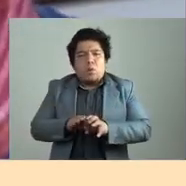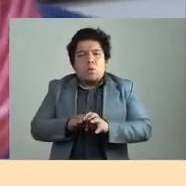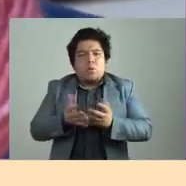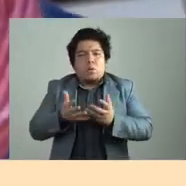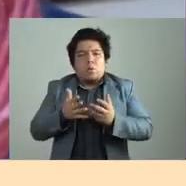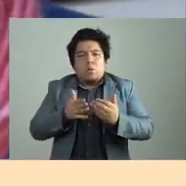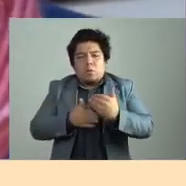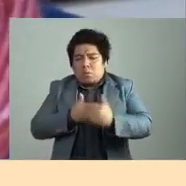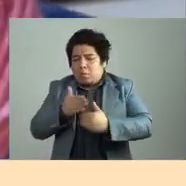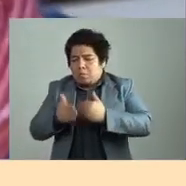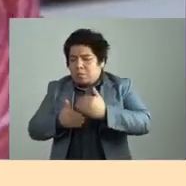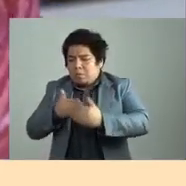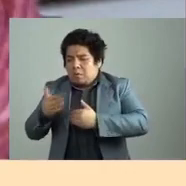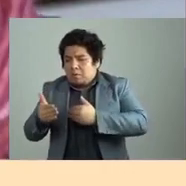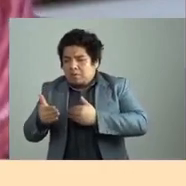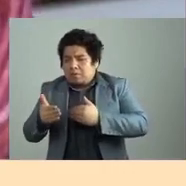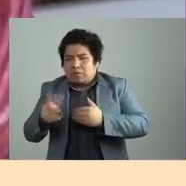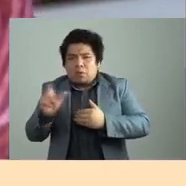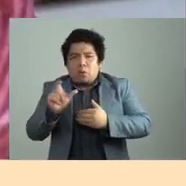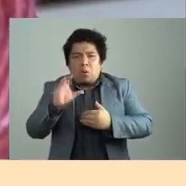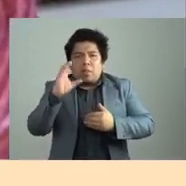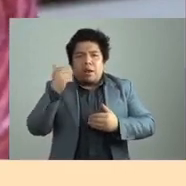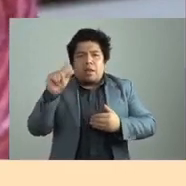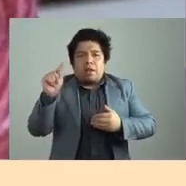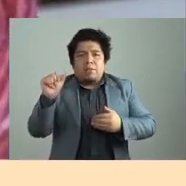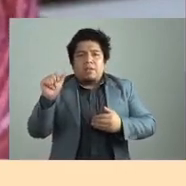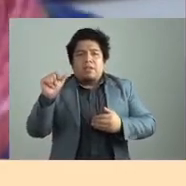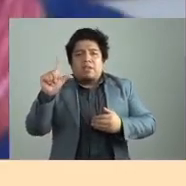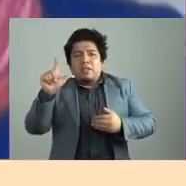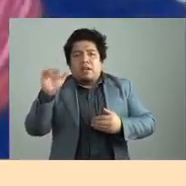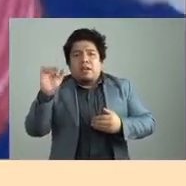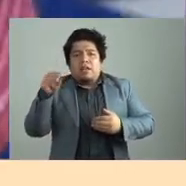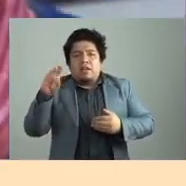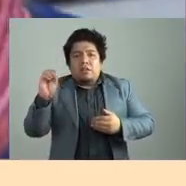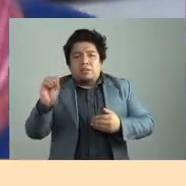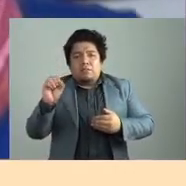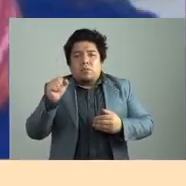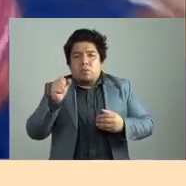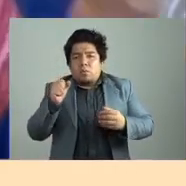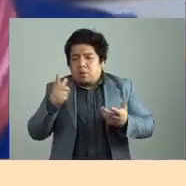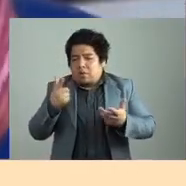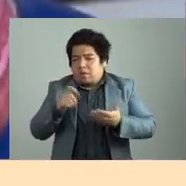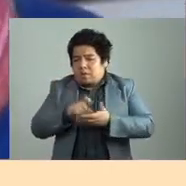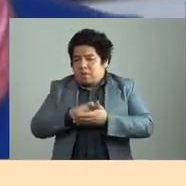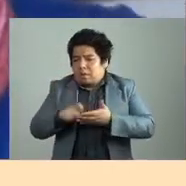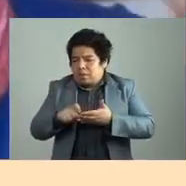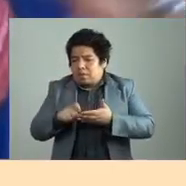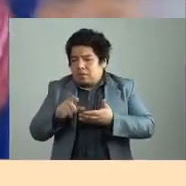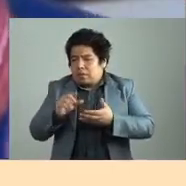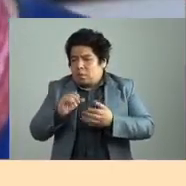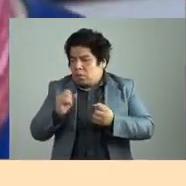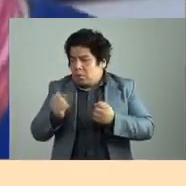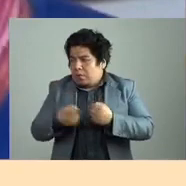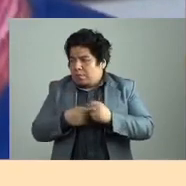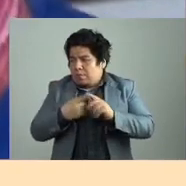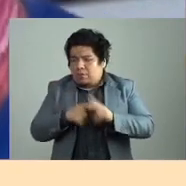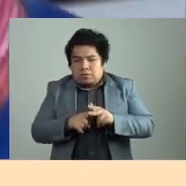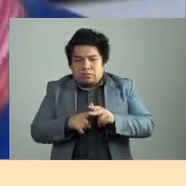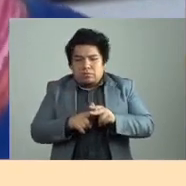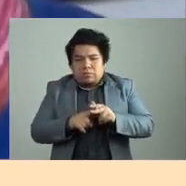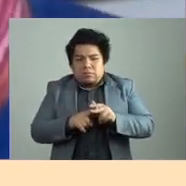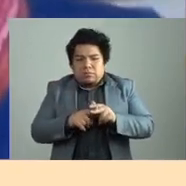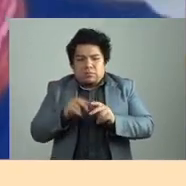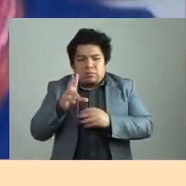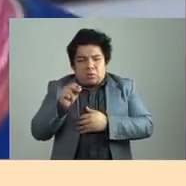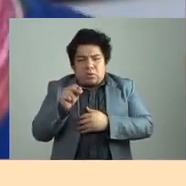dado al inicio del capitalismo es un proceso que continuamente se reproduce